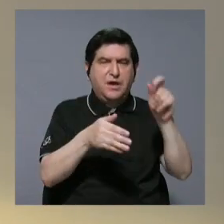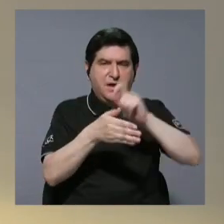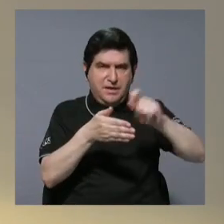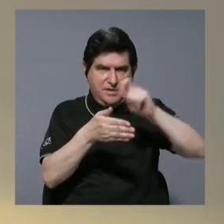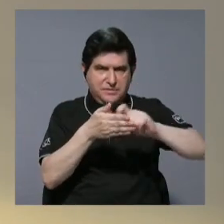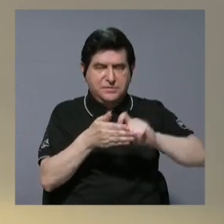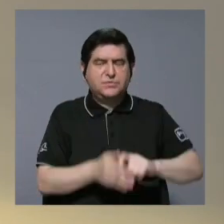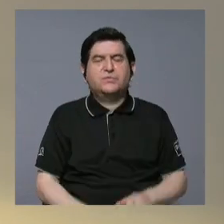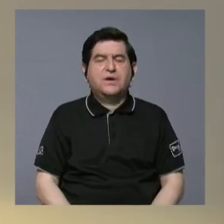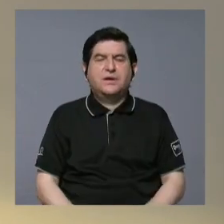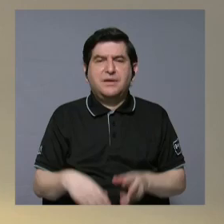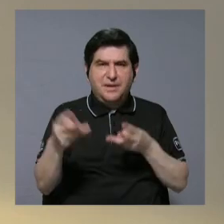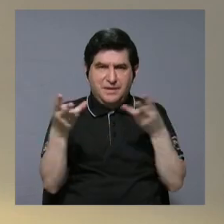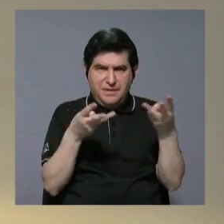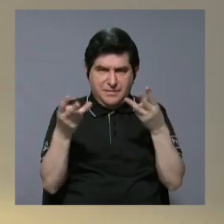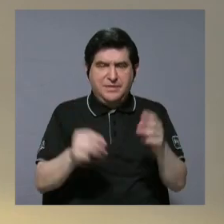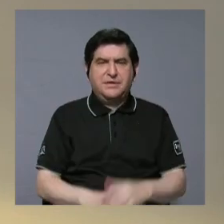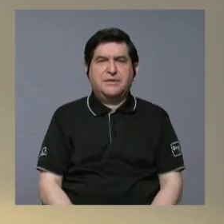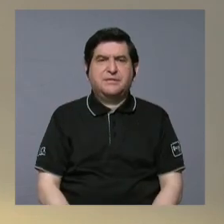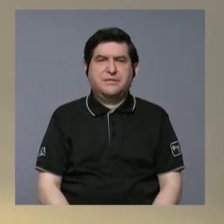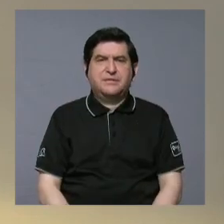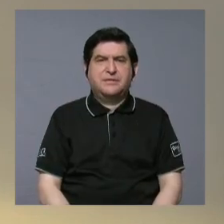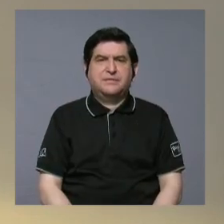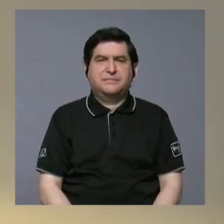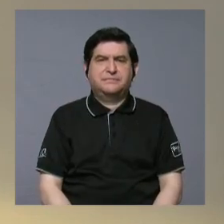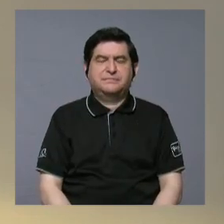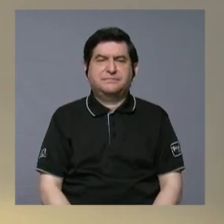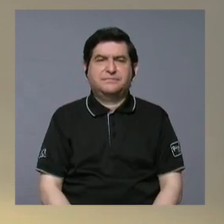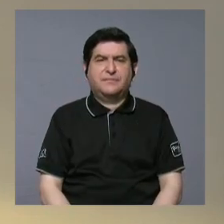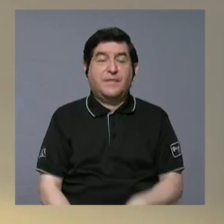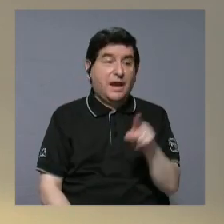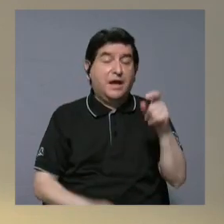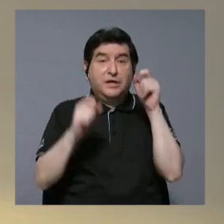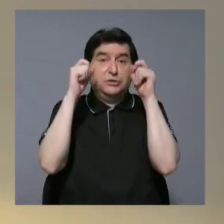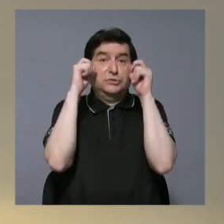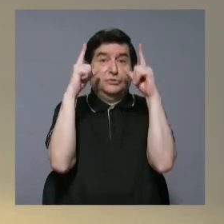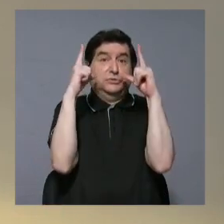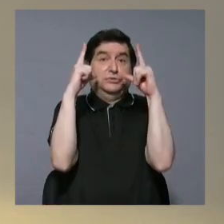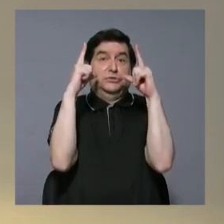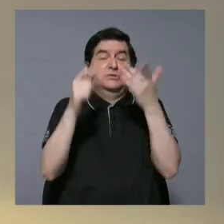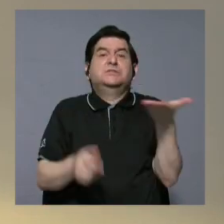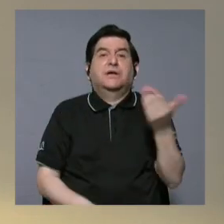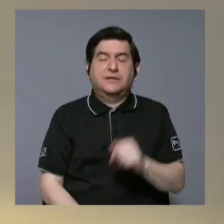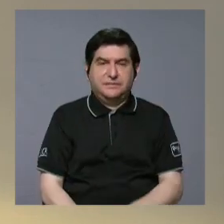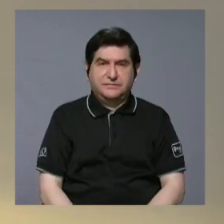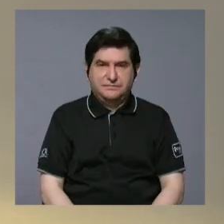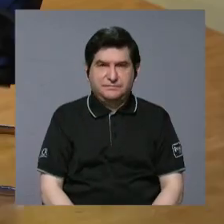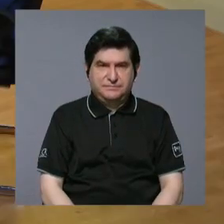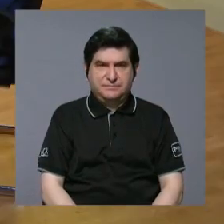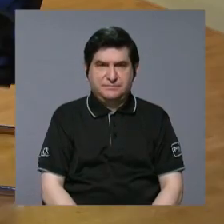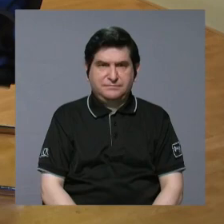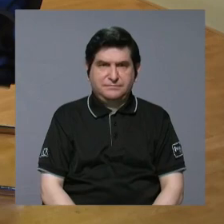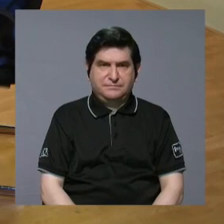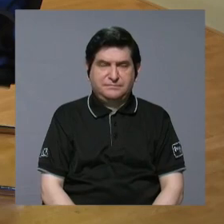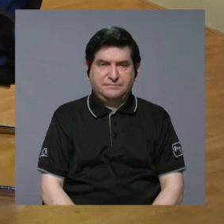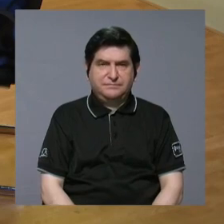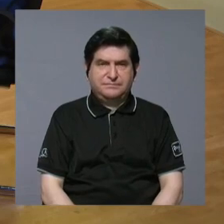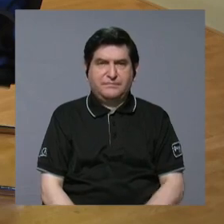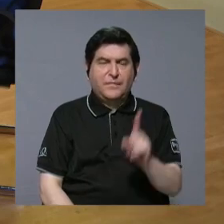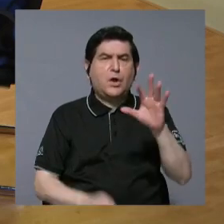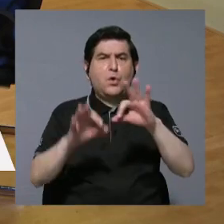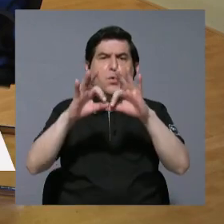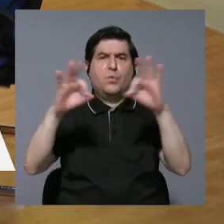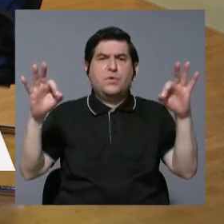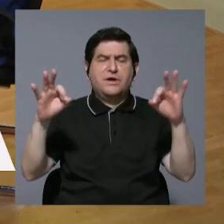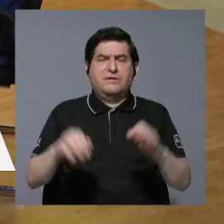mercadeo, que lo que les horrorizó es que hay una frase que se